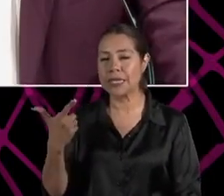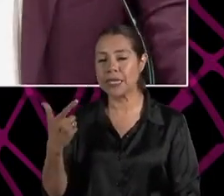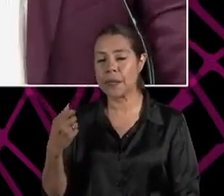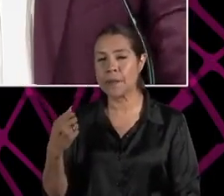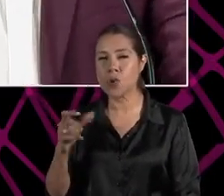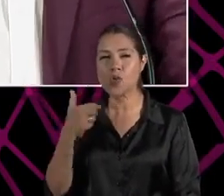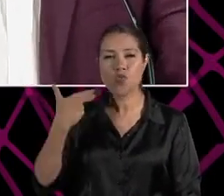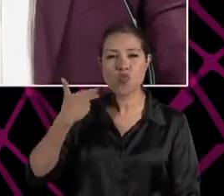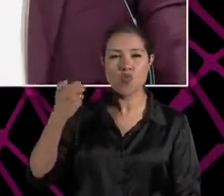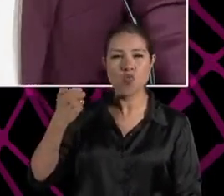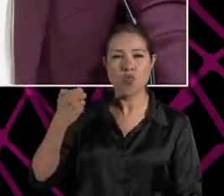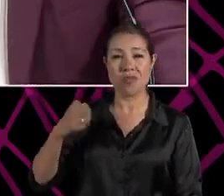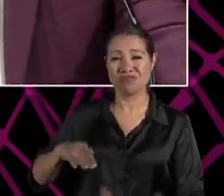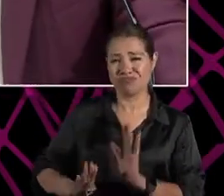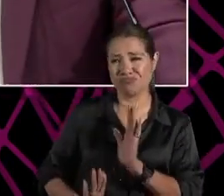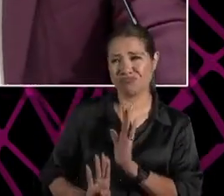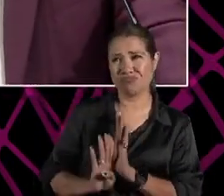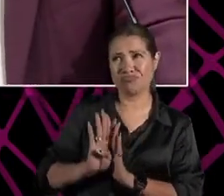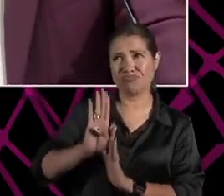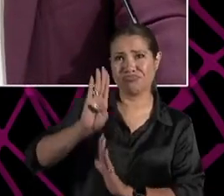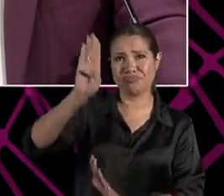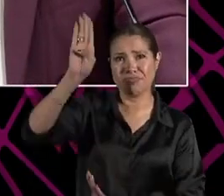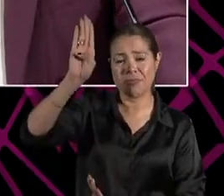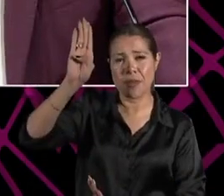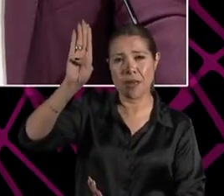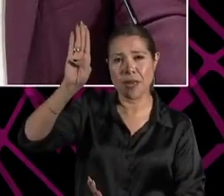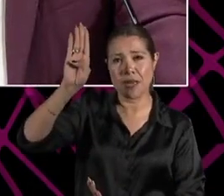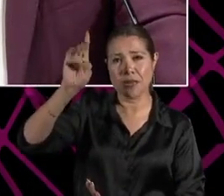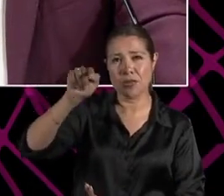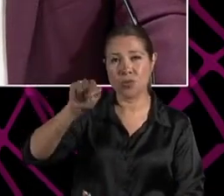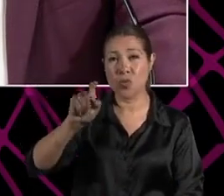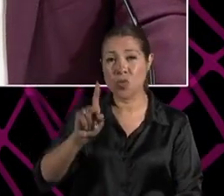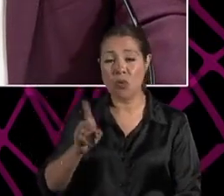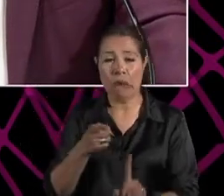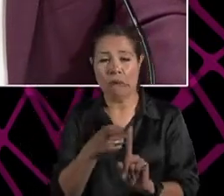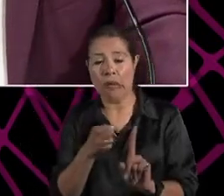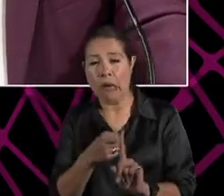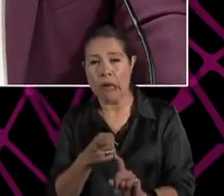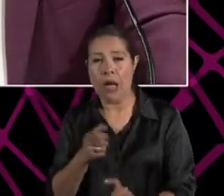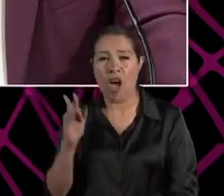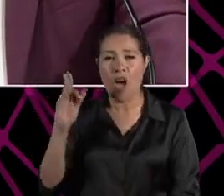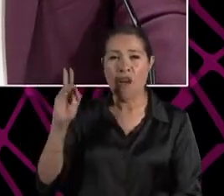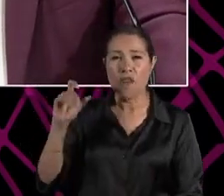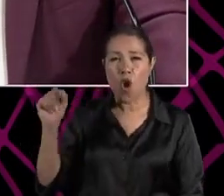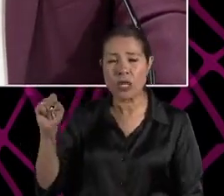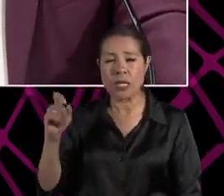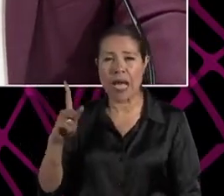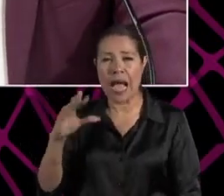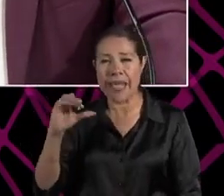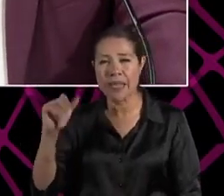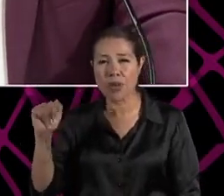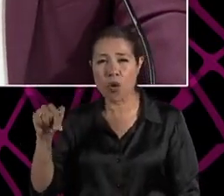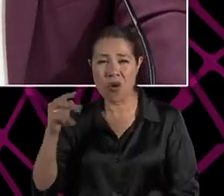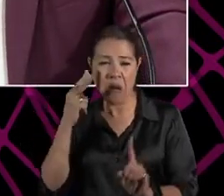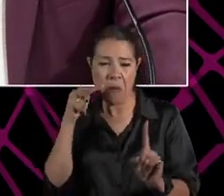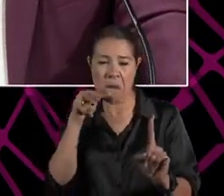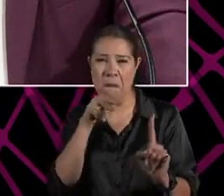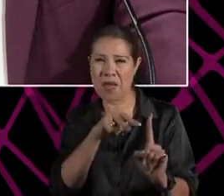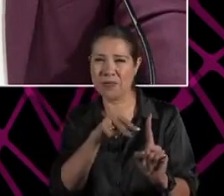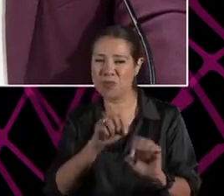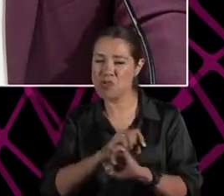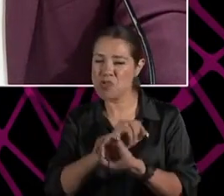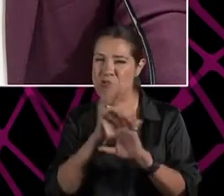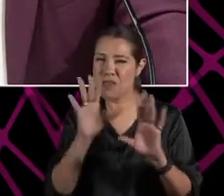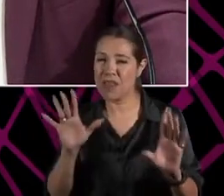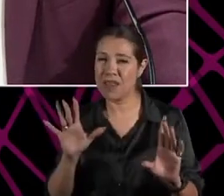187,695 homicidios. Rebasó todos los récords. ¿Sí? Tanto que criticaba a Fox, a Peña, a Calderón, hoy vemos de manera muy